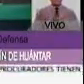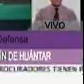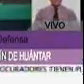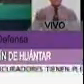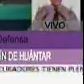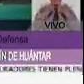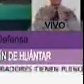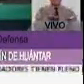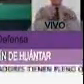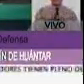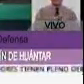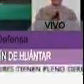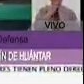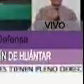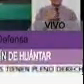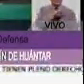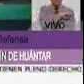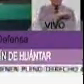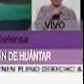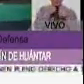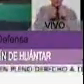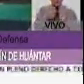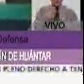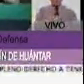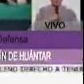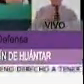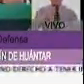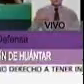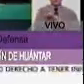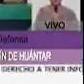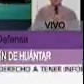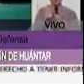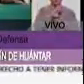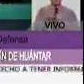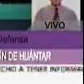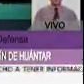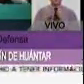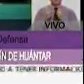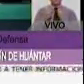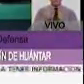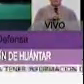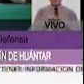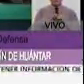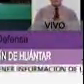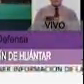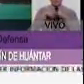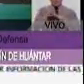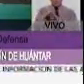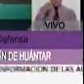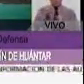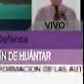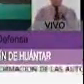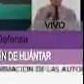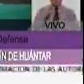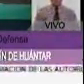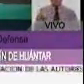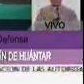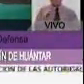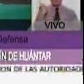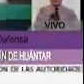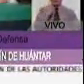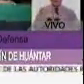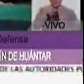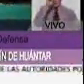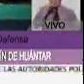remitidas a la Procuraduría del Ministerio de Defensa para que pudieran ser empleadas en el juicio nacional. Y